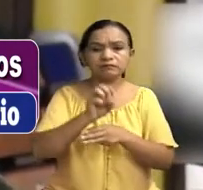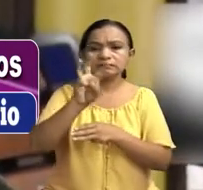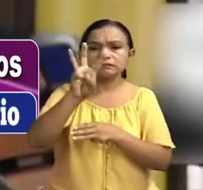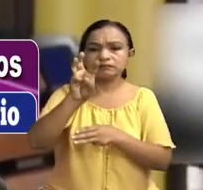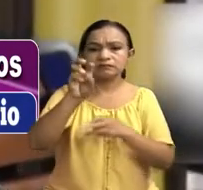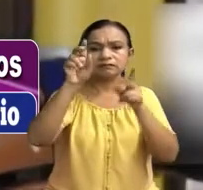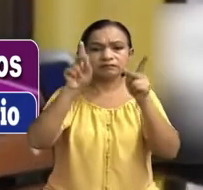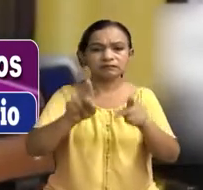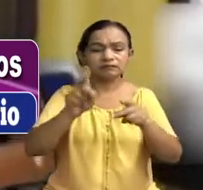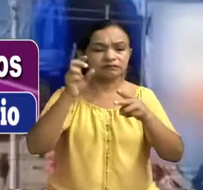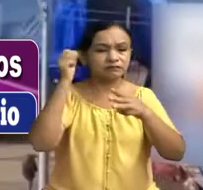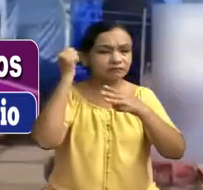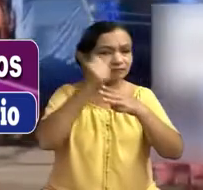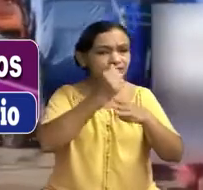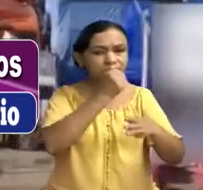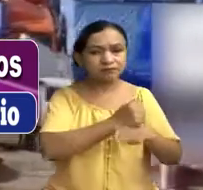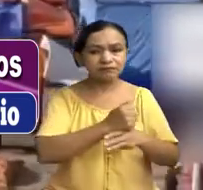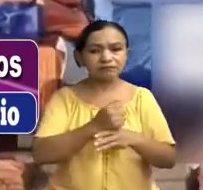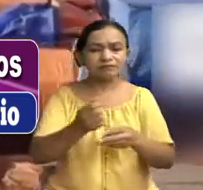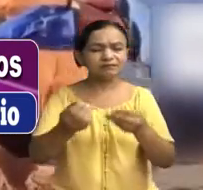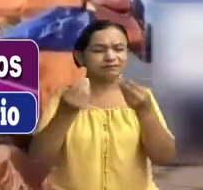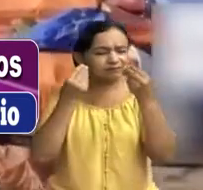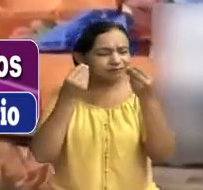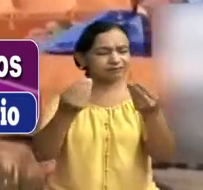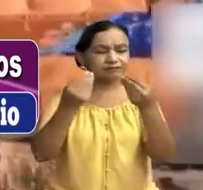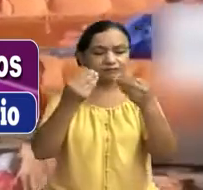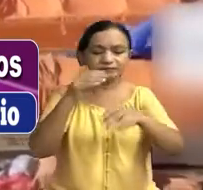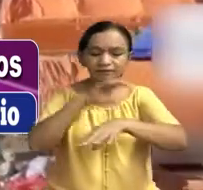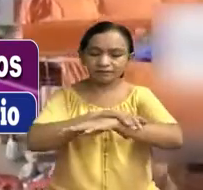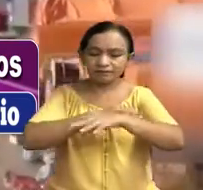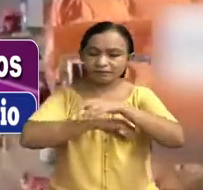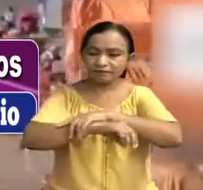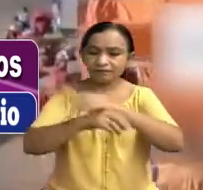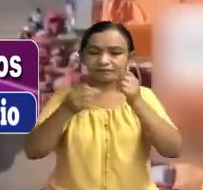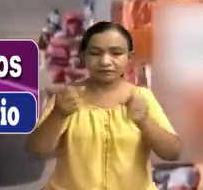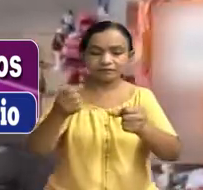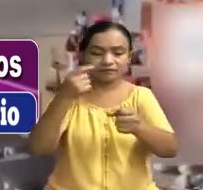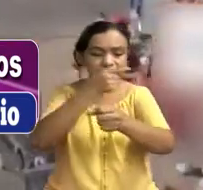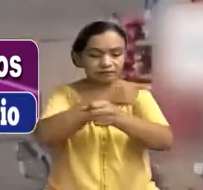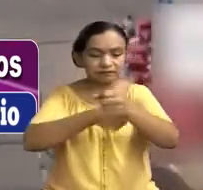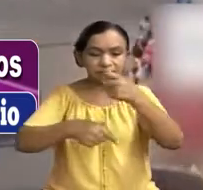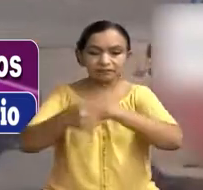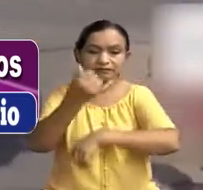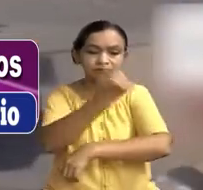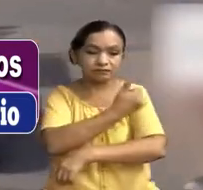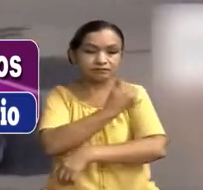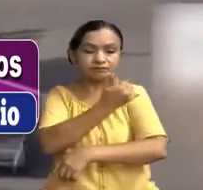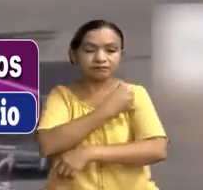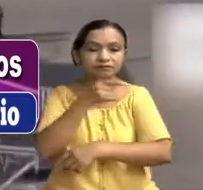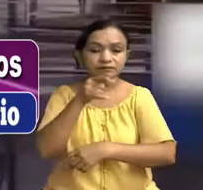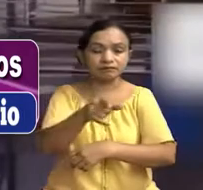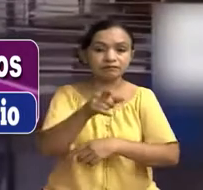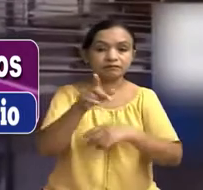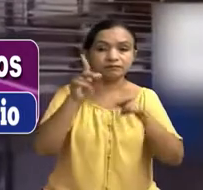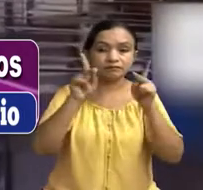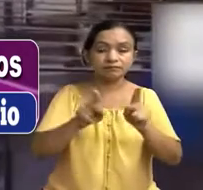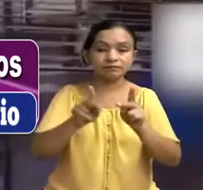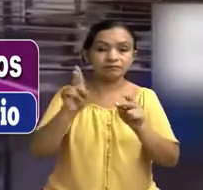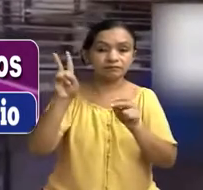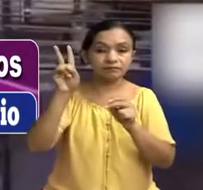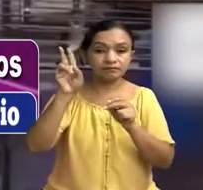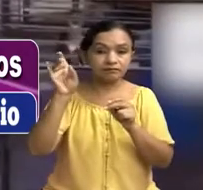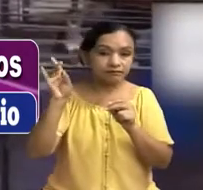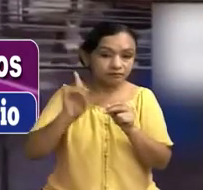¿verdad? Asesinados. Tienen a cientos de detenidos y heridos, ¿verdad? Ahí está la resistencia heroica de los bolivianos,